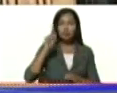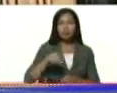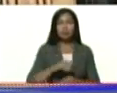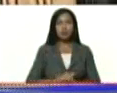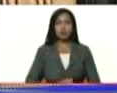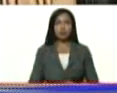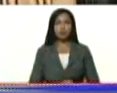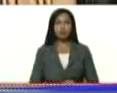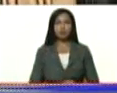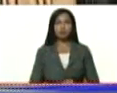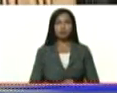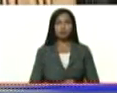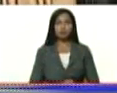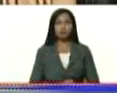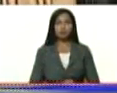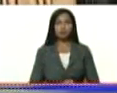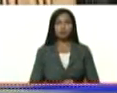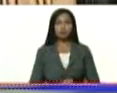Vio